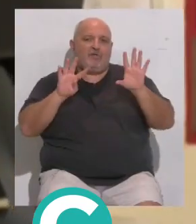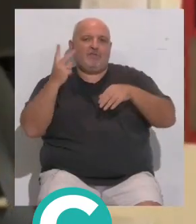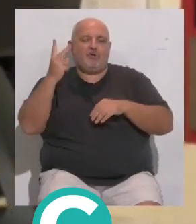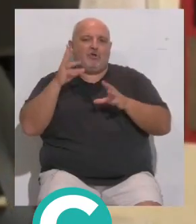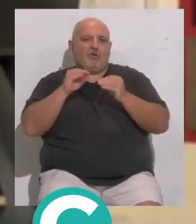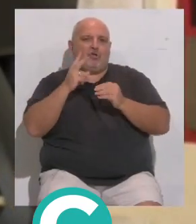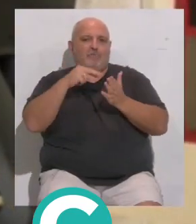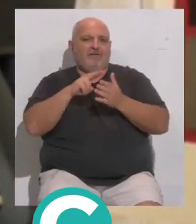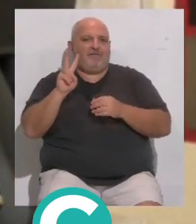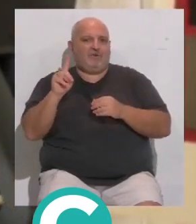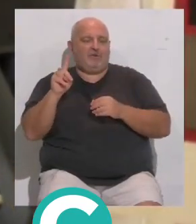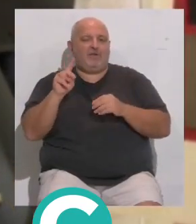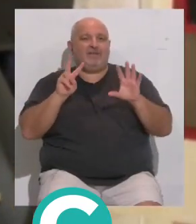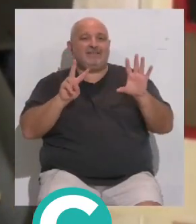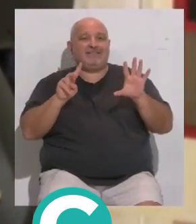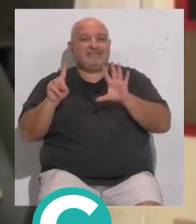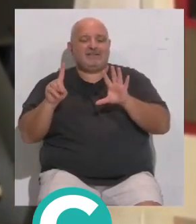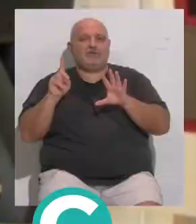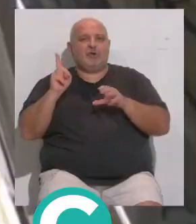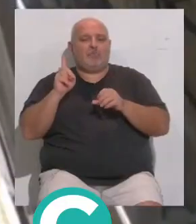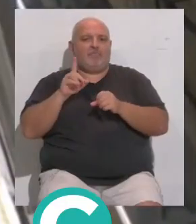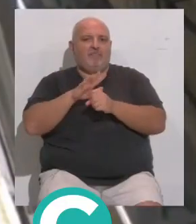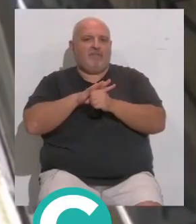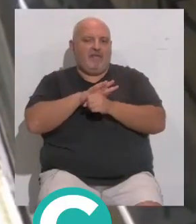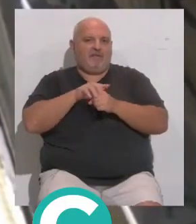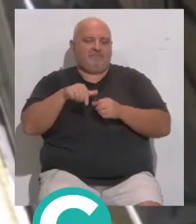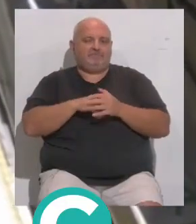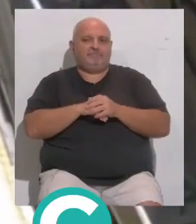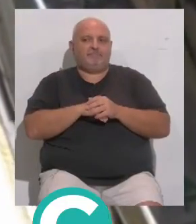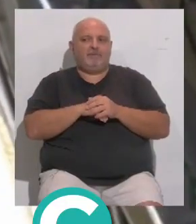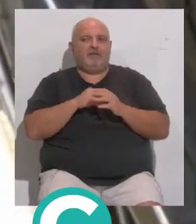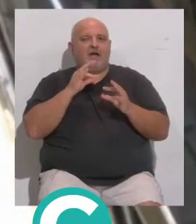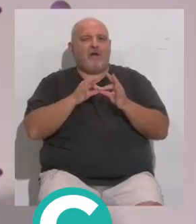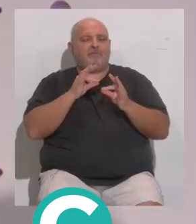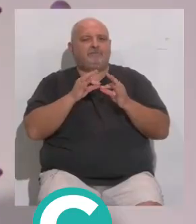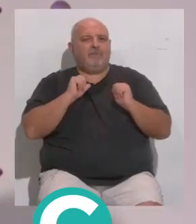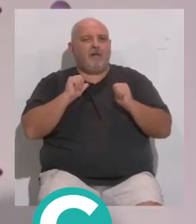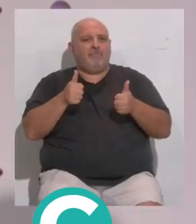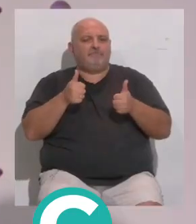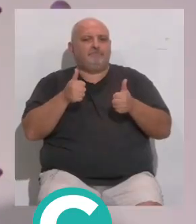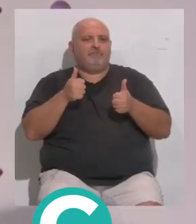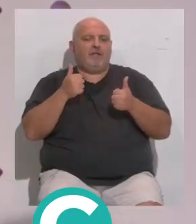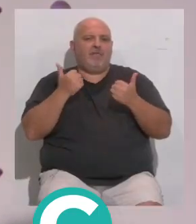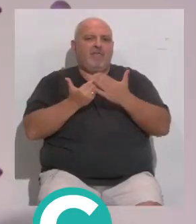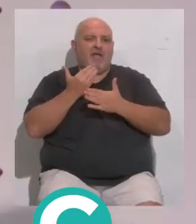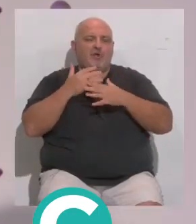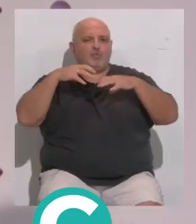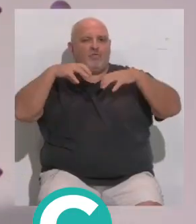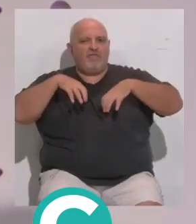92% en 2021 y un 76% en la provincia. En septiembre, al principio, hubo días de